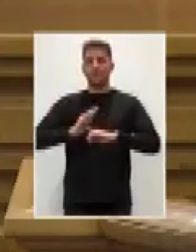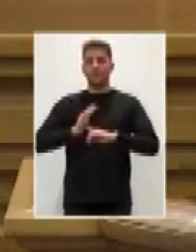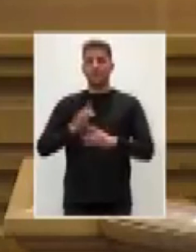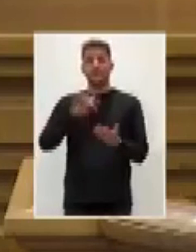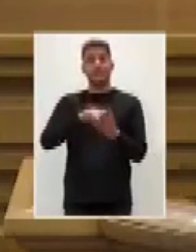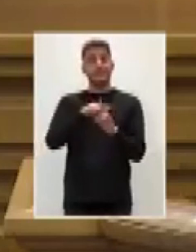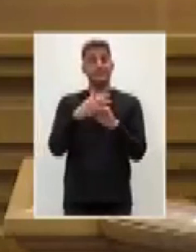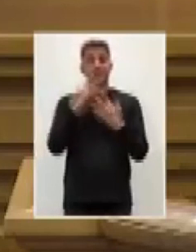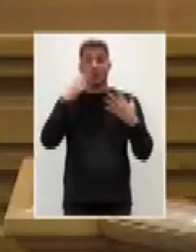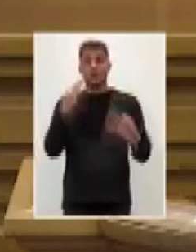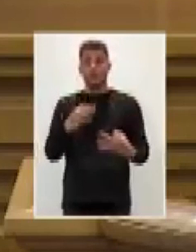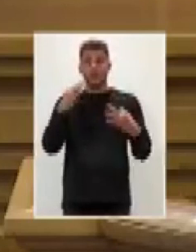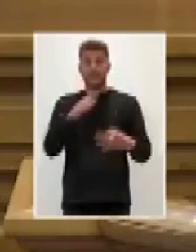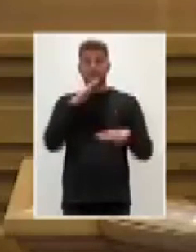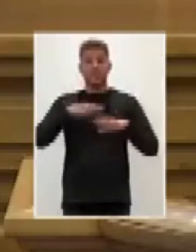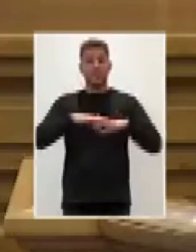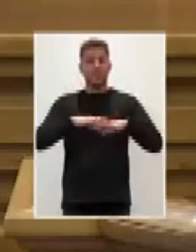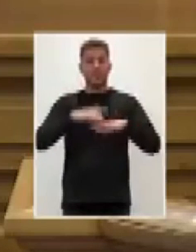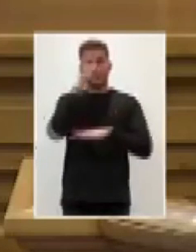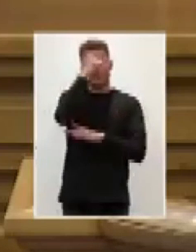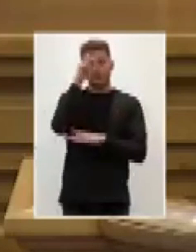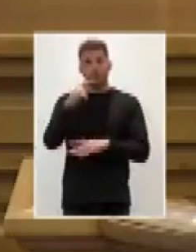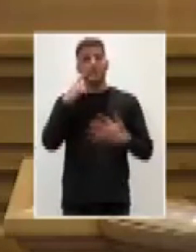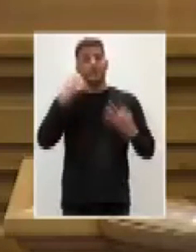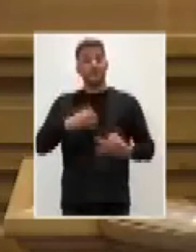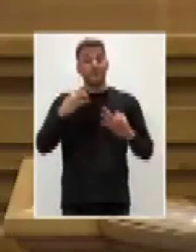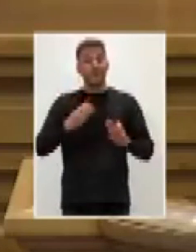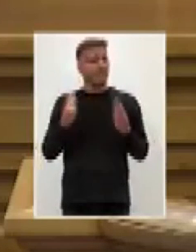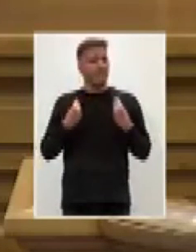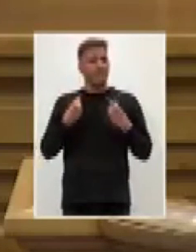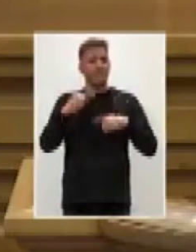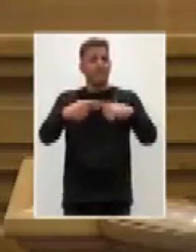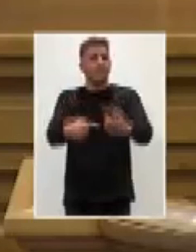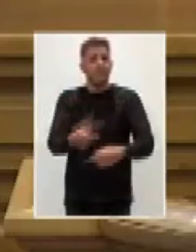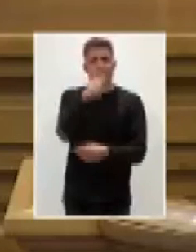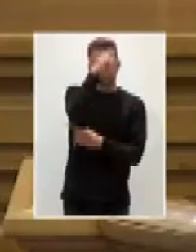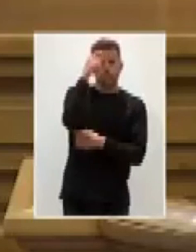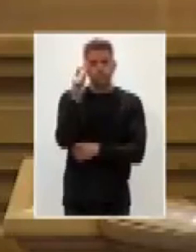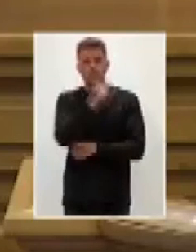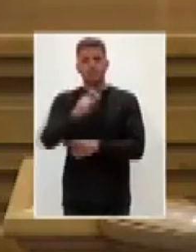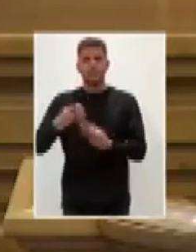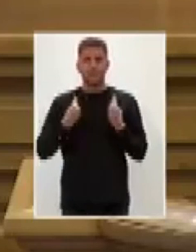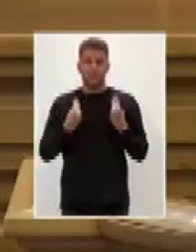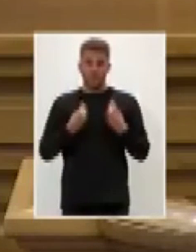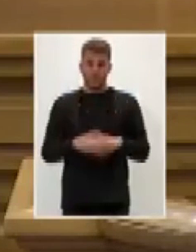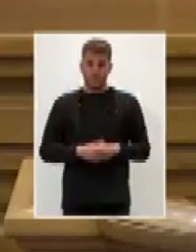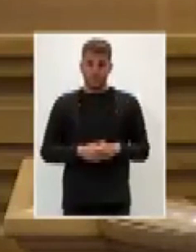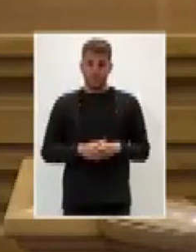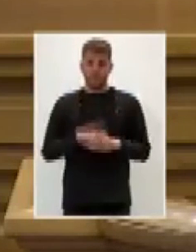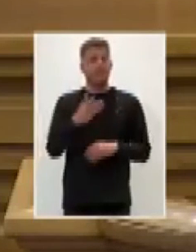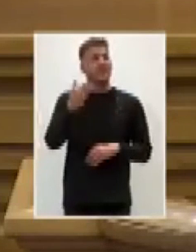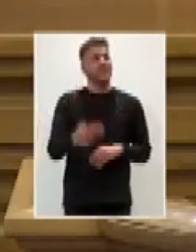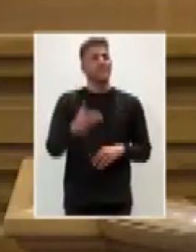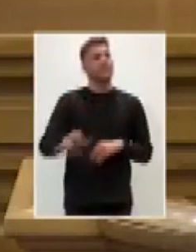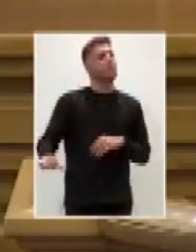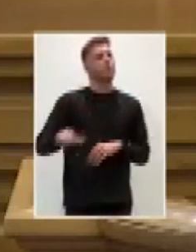realidad de su tejido rural, con la realidad del día a día de nuestros pueblos y de las gentes que los habitan. Y lo que es aún más